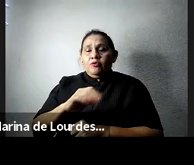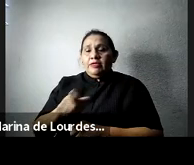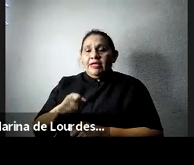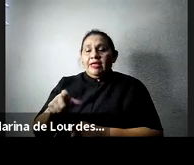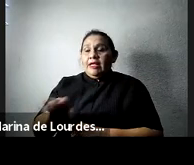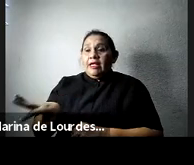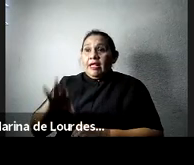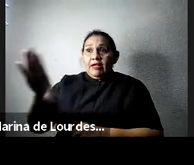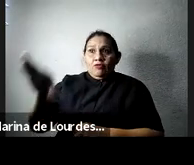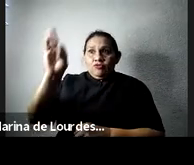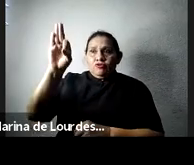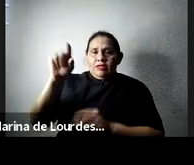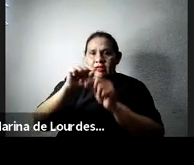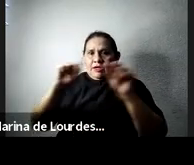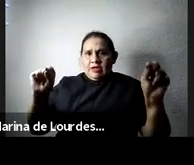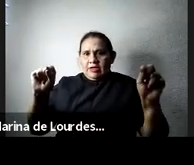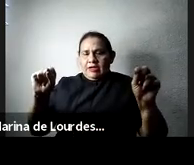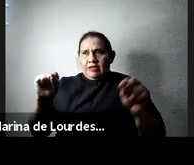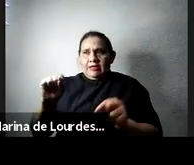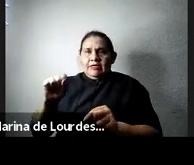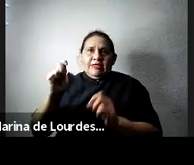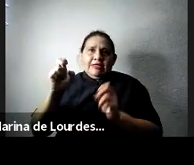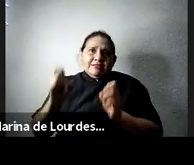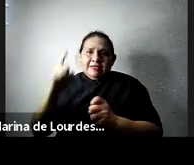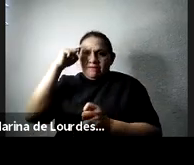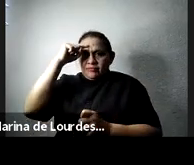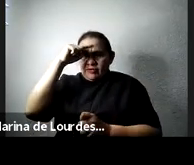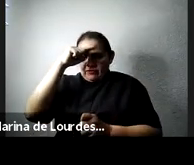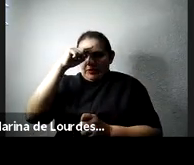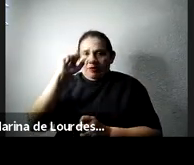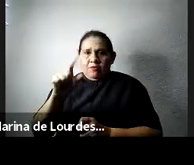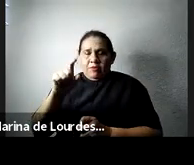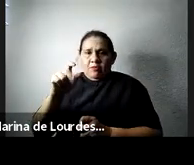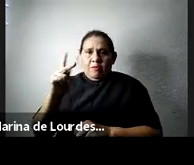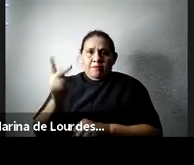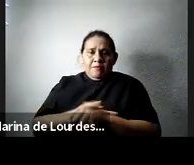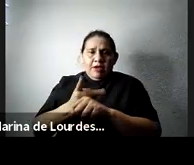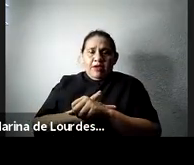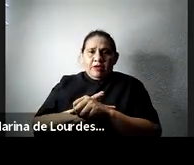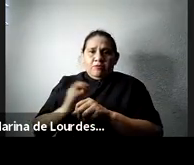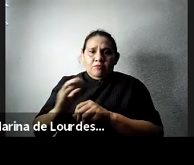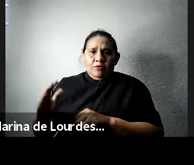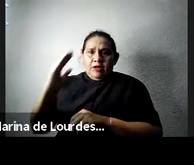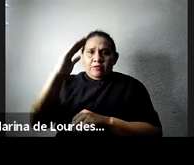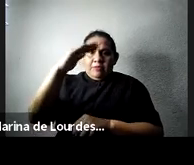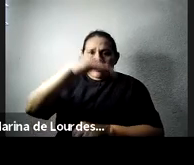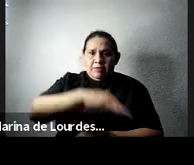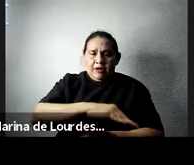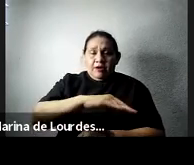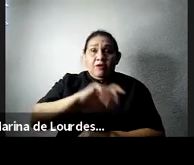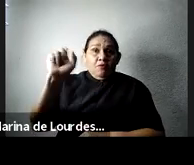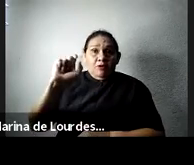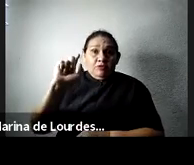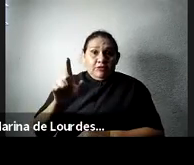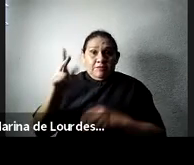cruce peatonal, pues aquí está muy complicado, ¿no? Y lo mismo pasa con la rampa de abajo. Cuando esa